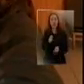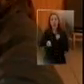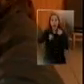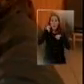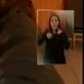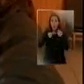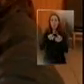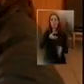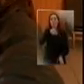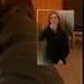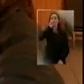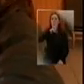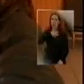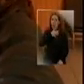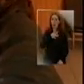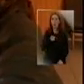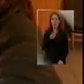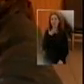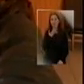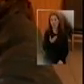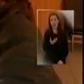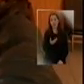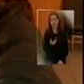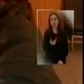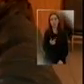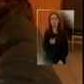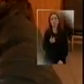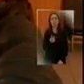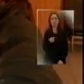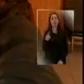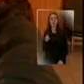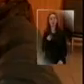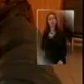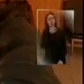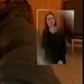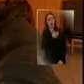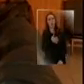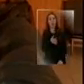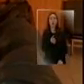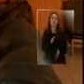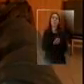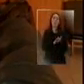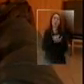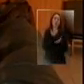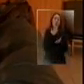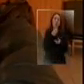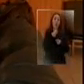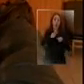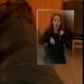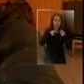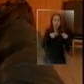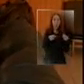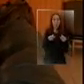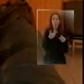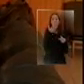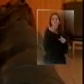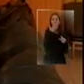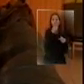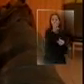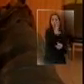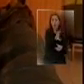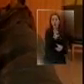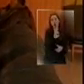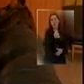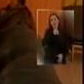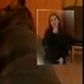almuerzo tomen agua. Eso sí, como lo más fome... Yo tomo harta agua. Que se les pone, ¿no? Que en vez de acompañar el almuerzo con jugo,